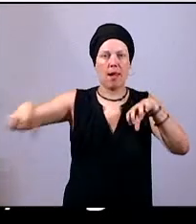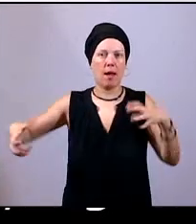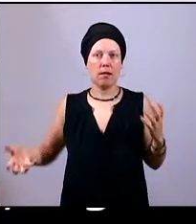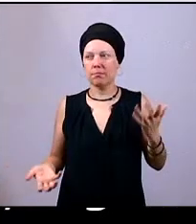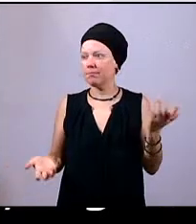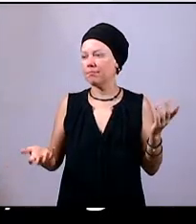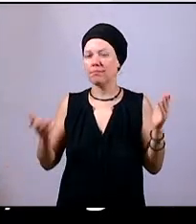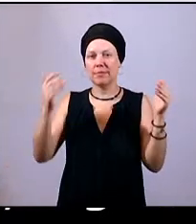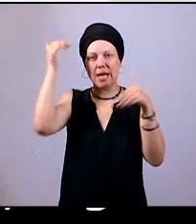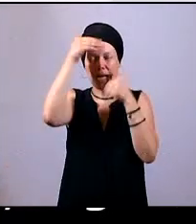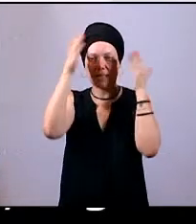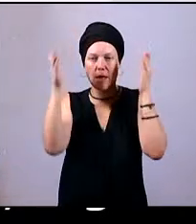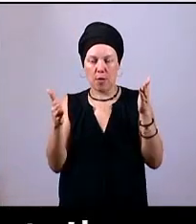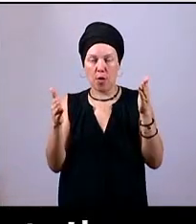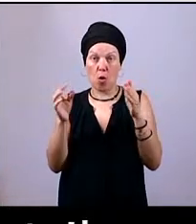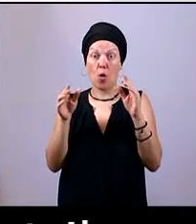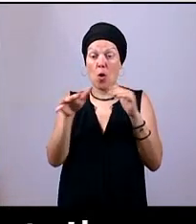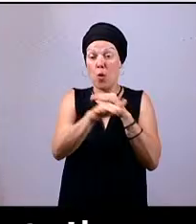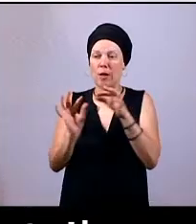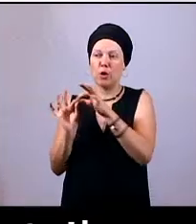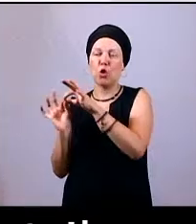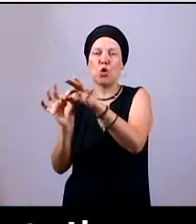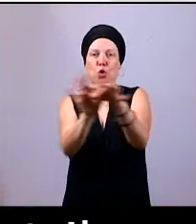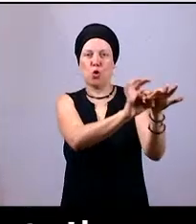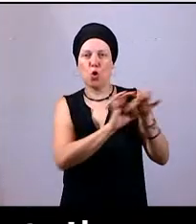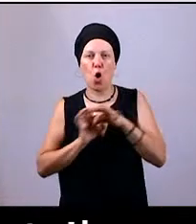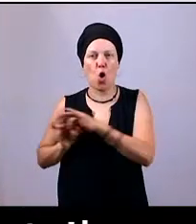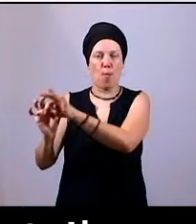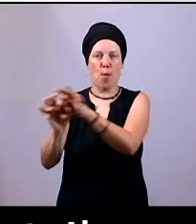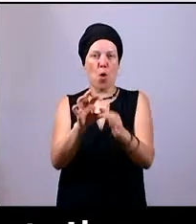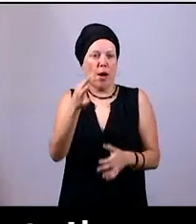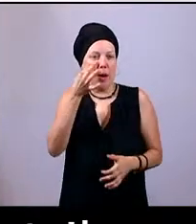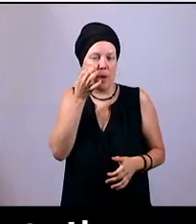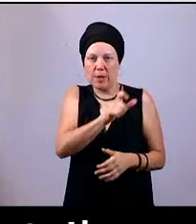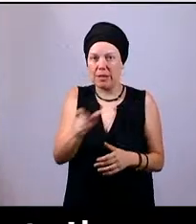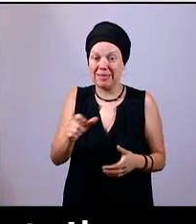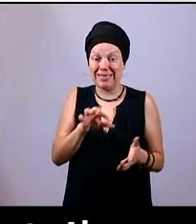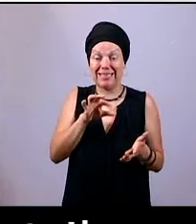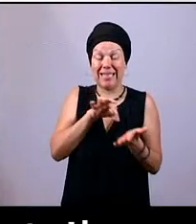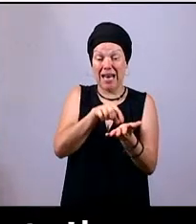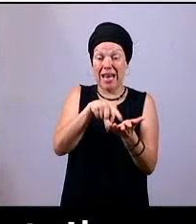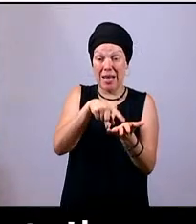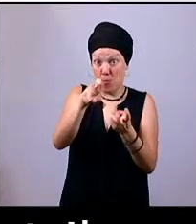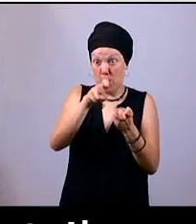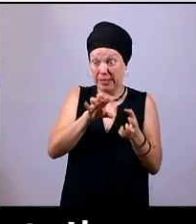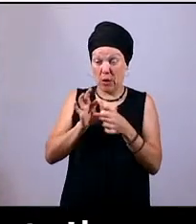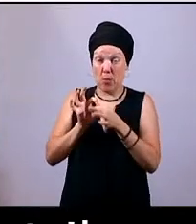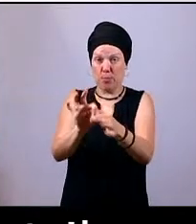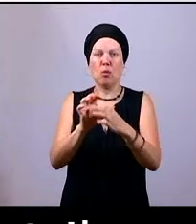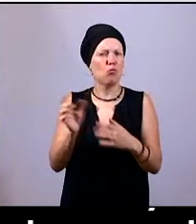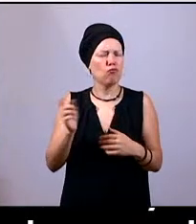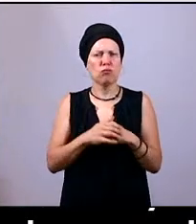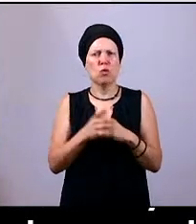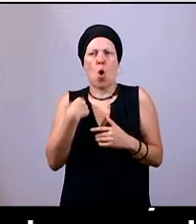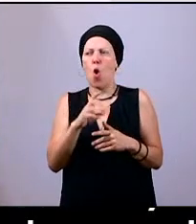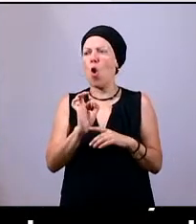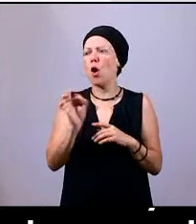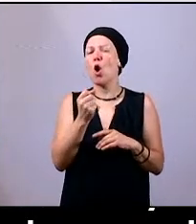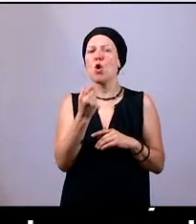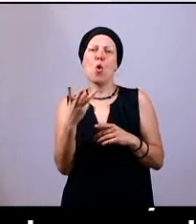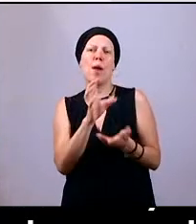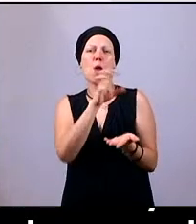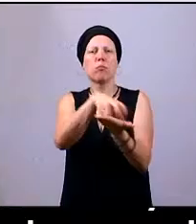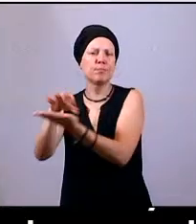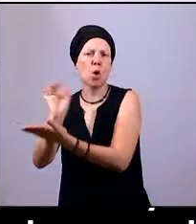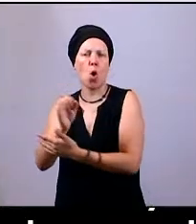en atención a un punto de conexión personal o real vinculado al impuesto. No tiene en cuenta cuáles son el número de sucursales, de